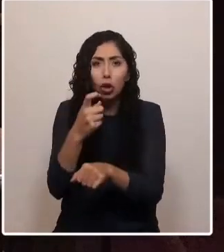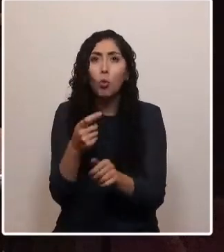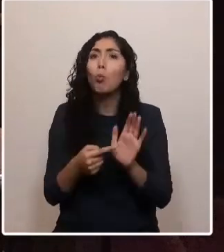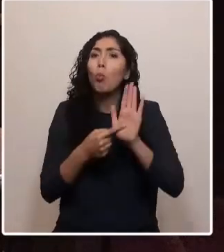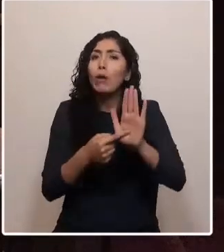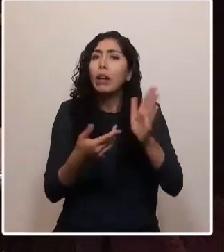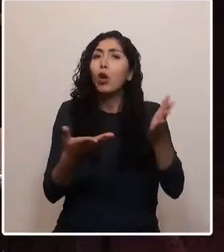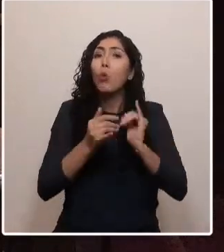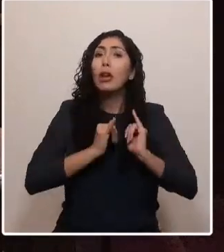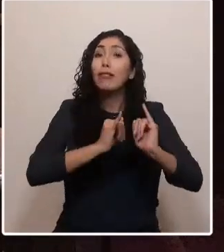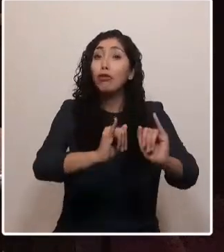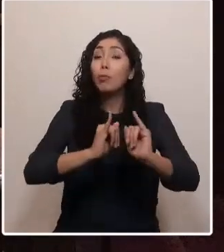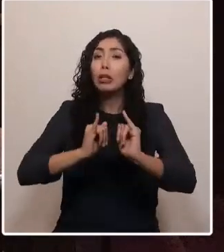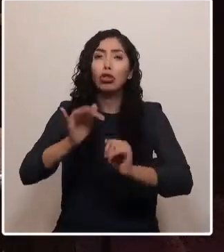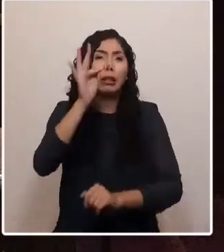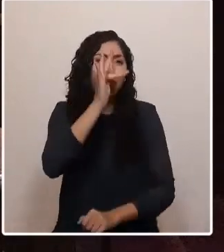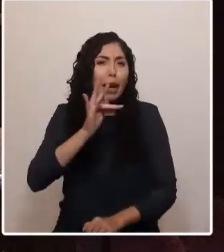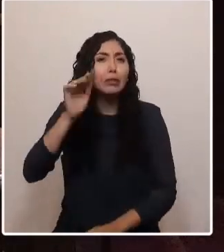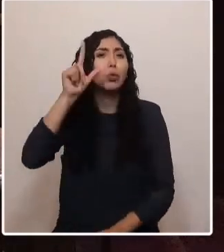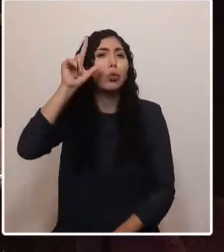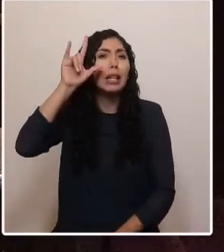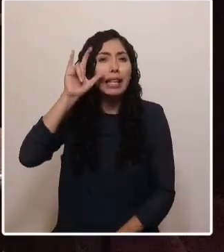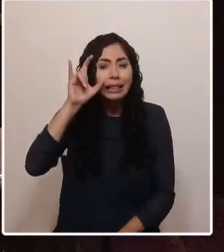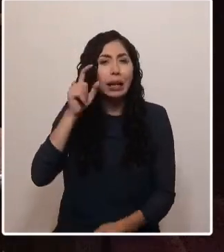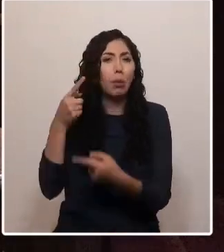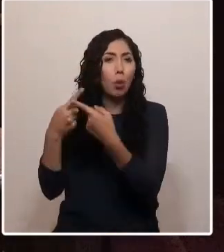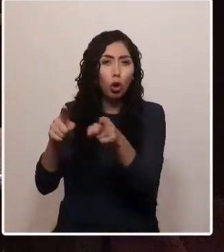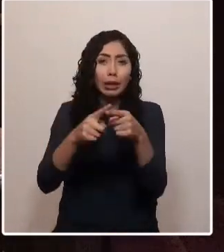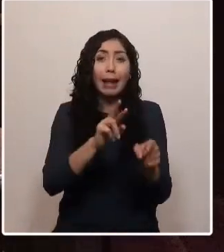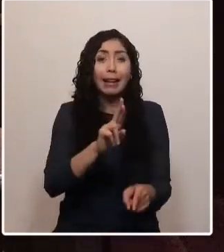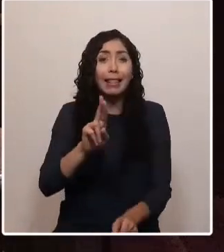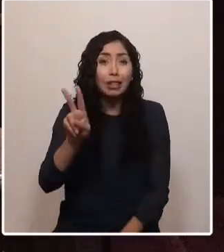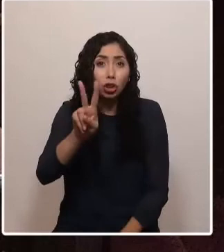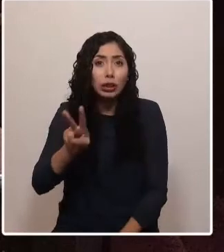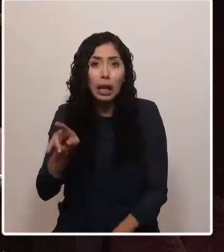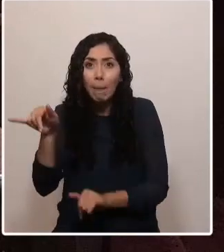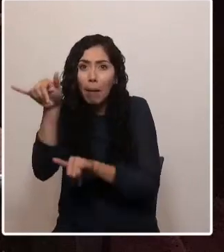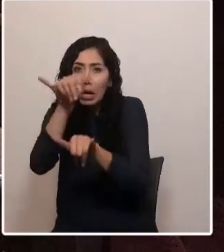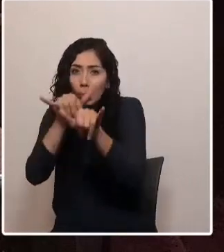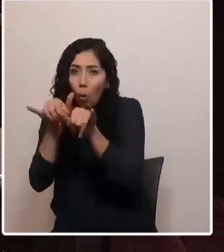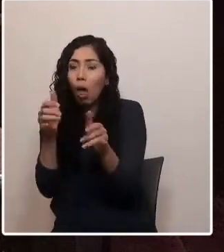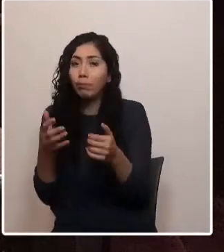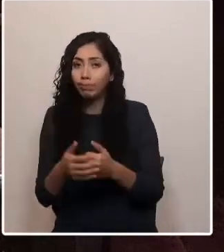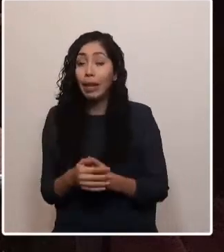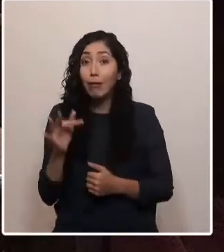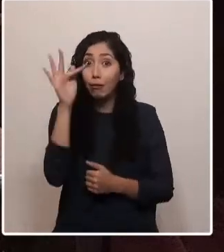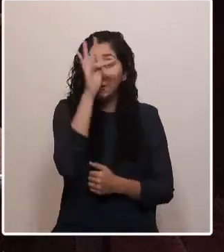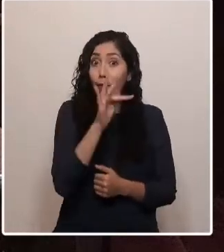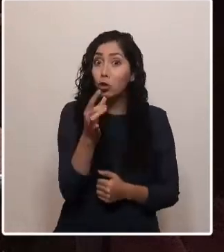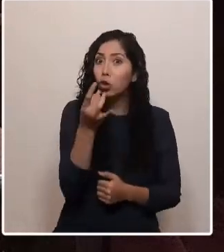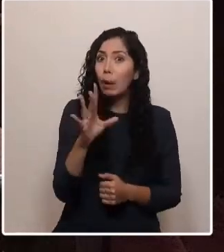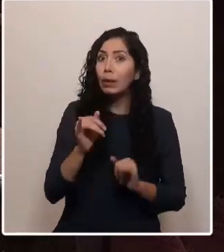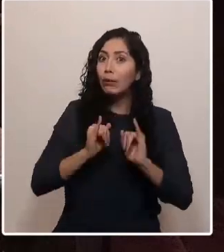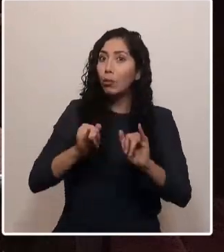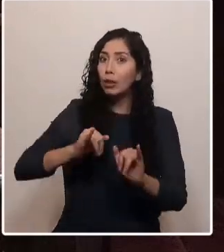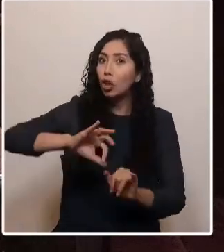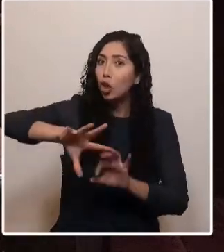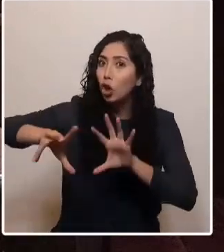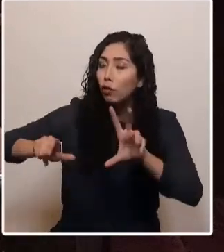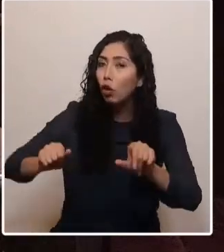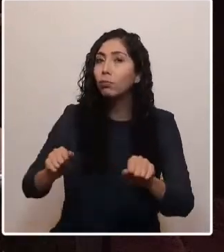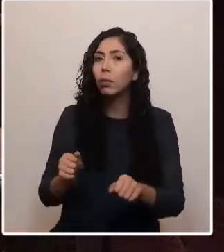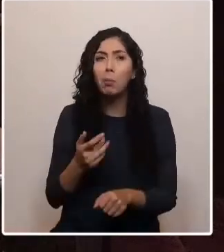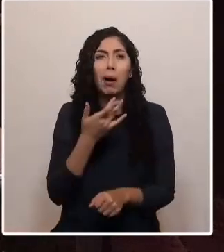que entregamos a través de Facebook, Instagram y otras redes sociales. No solo eso, Facebook fue objeto de robo de datos y ¿para qué se preguntarán